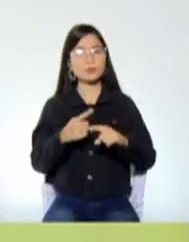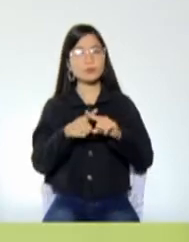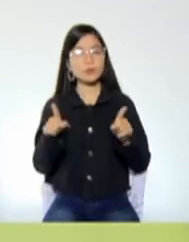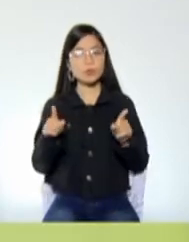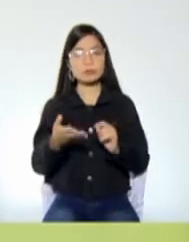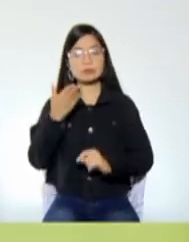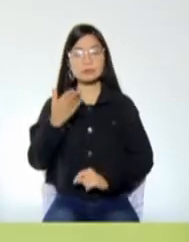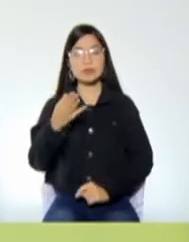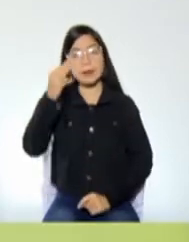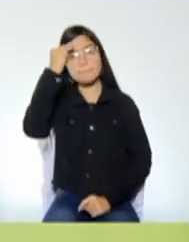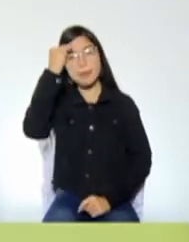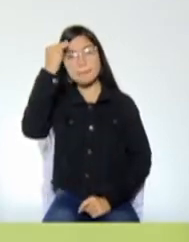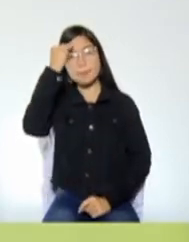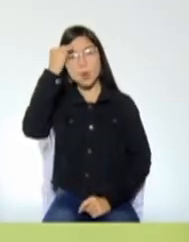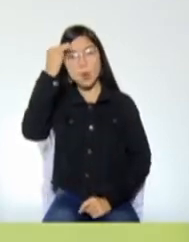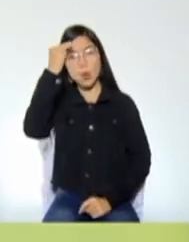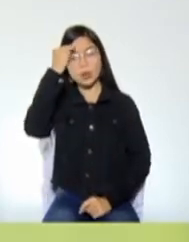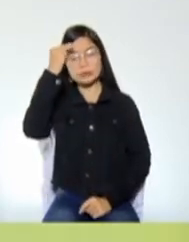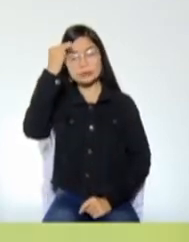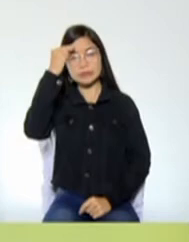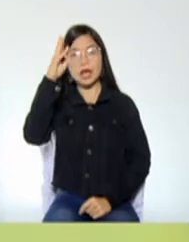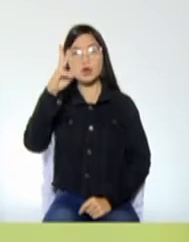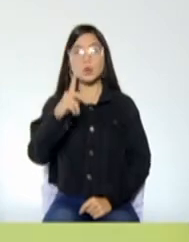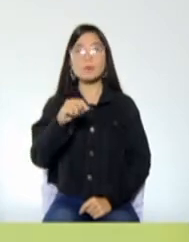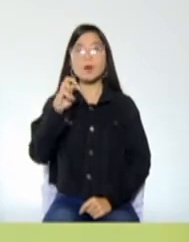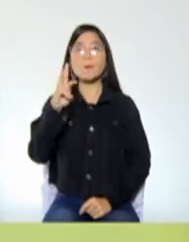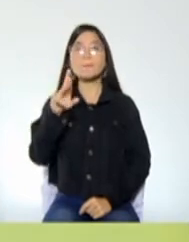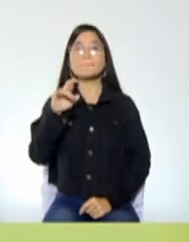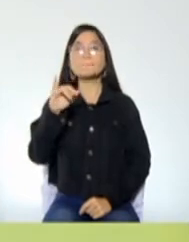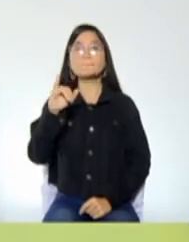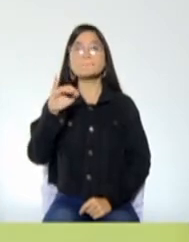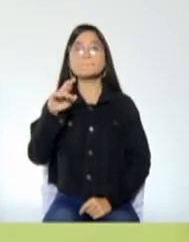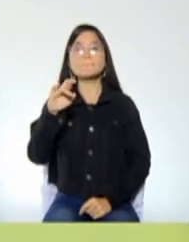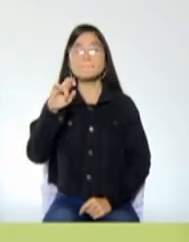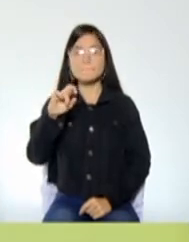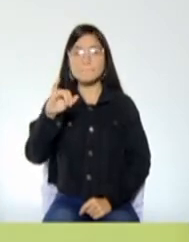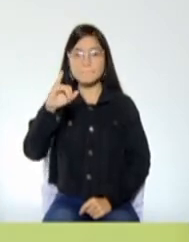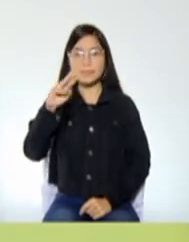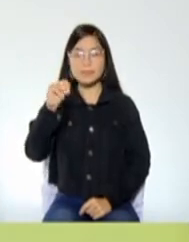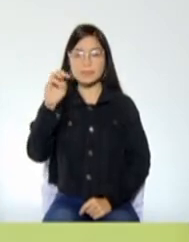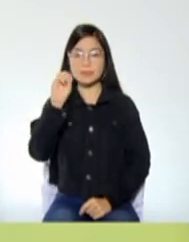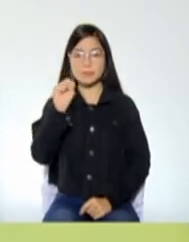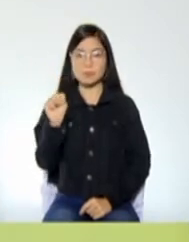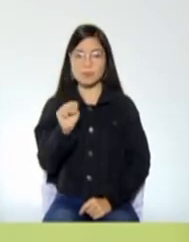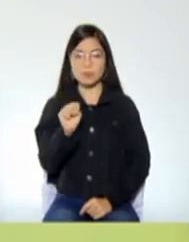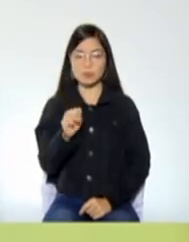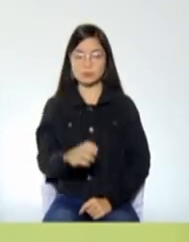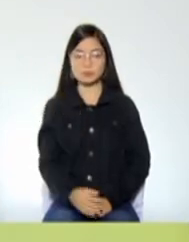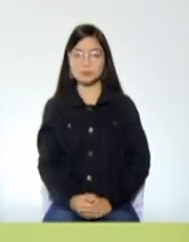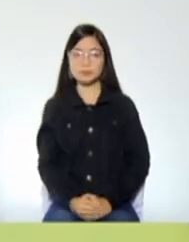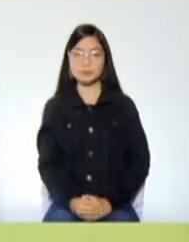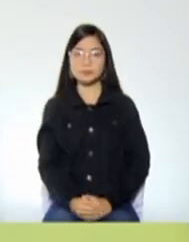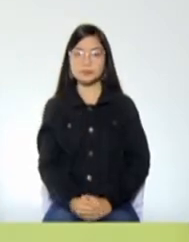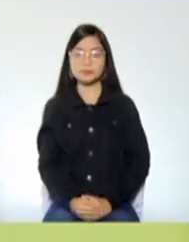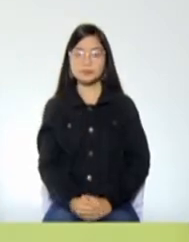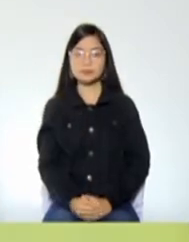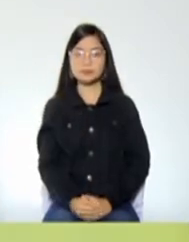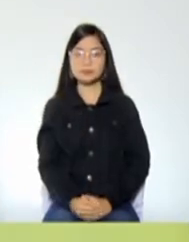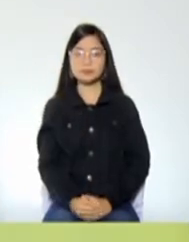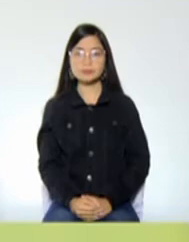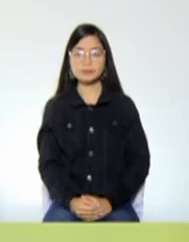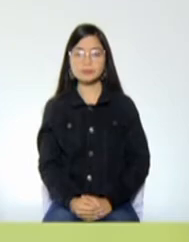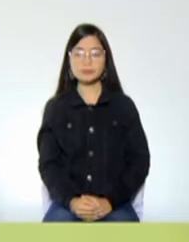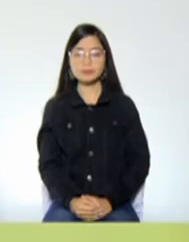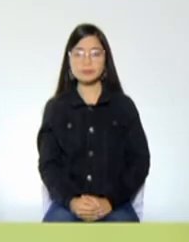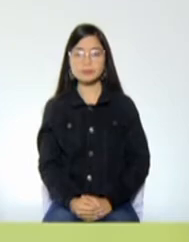es memorizar los números primos que se corresponden a los que están por debajo del número 20. Todos los números